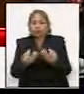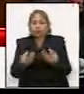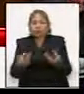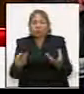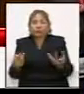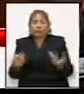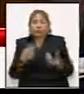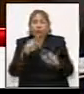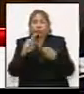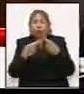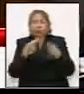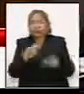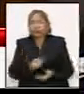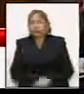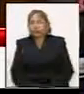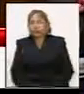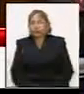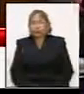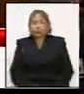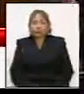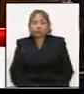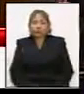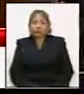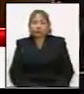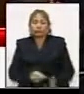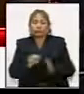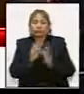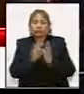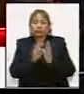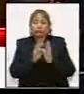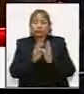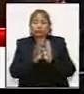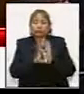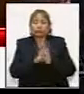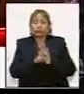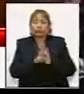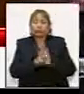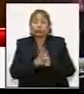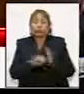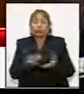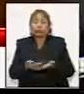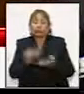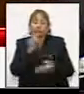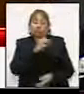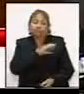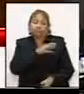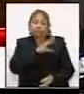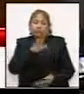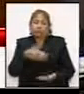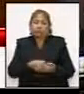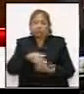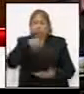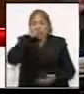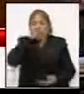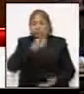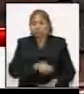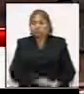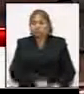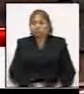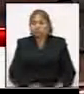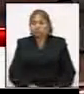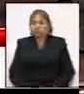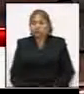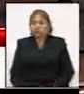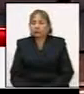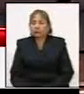vulneran, y como vuelvo a repetir, este proyecto de ley 3759 será de beneficio para todo el país. Muchas gracias, presidente. Muchas